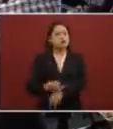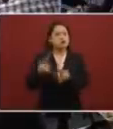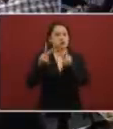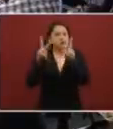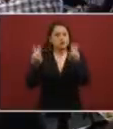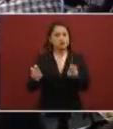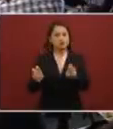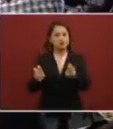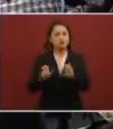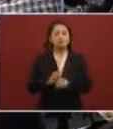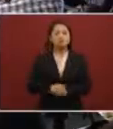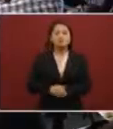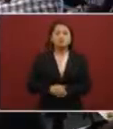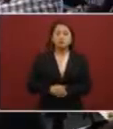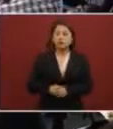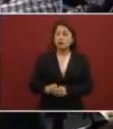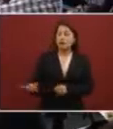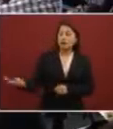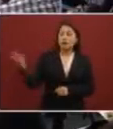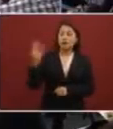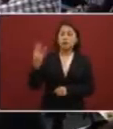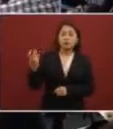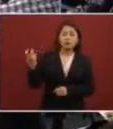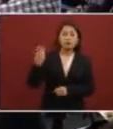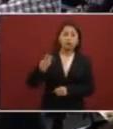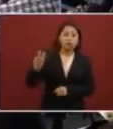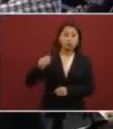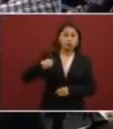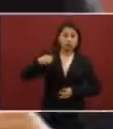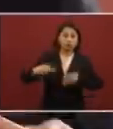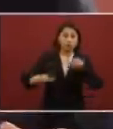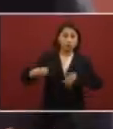me juzguen a mí. Sí.